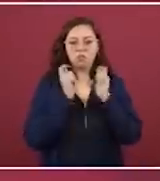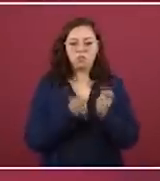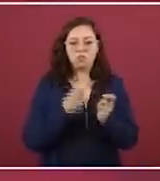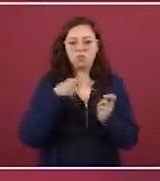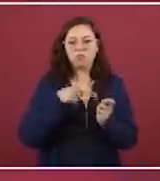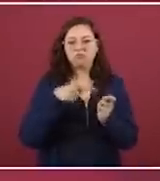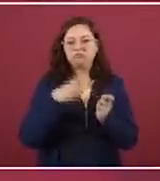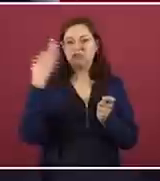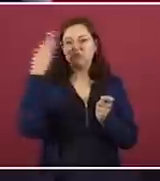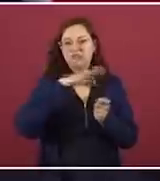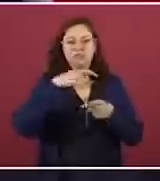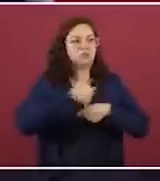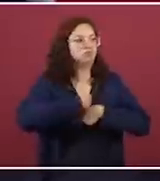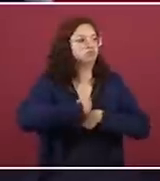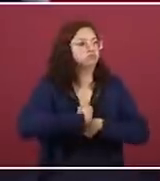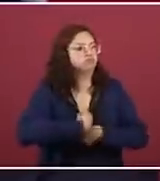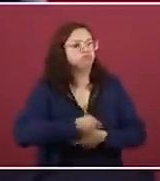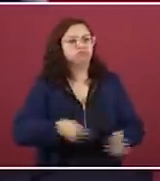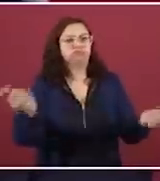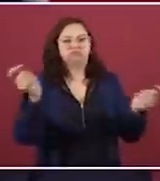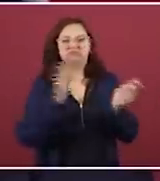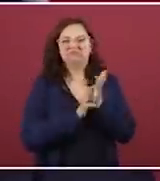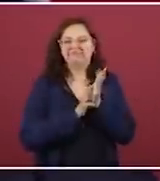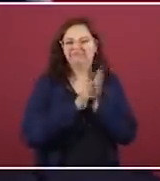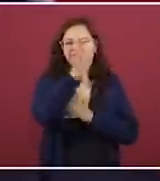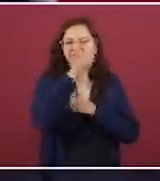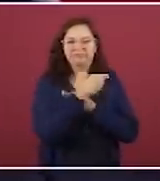desprestigiando o